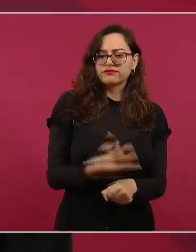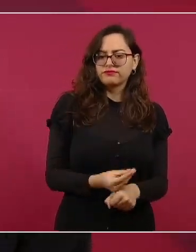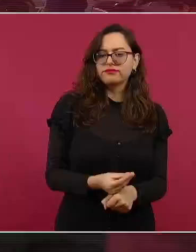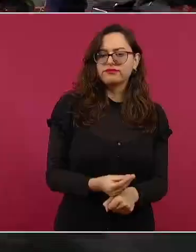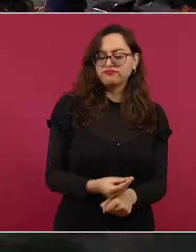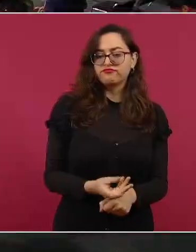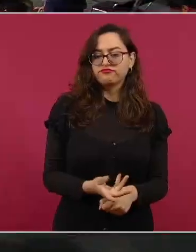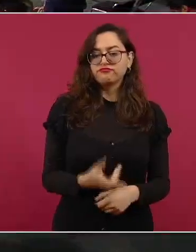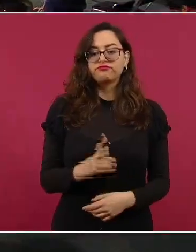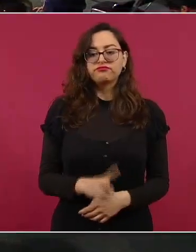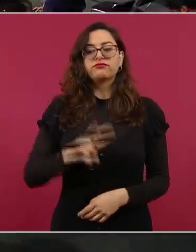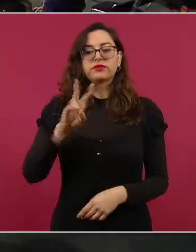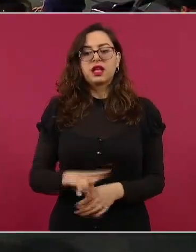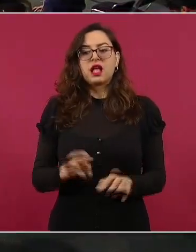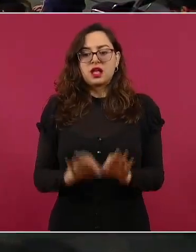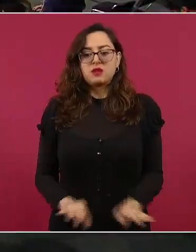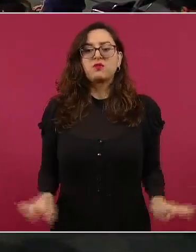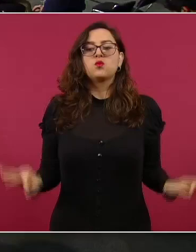proteger a los